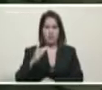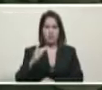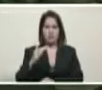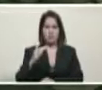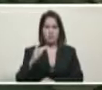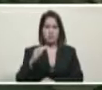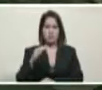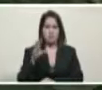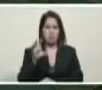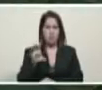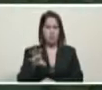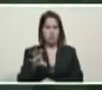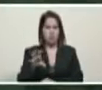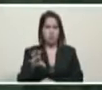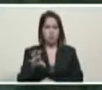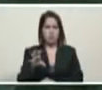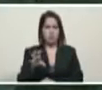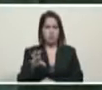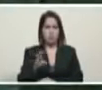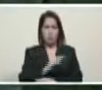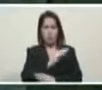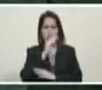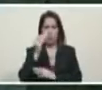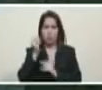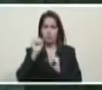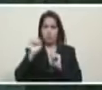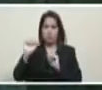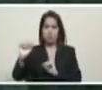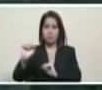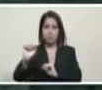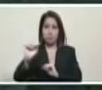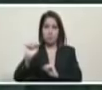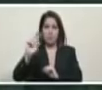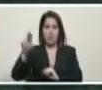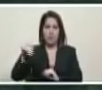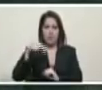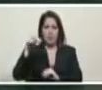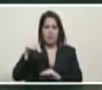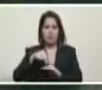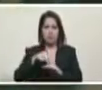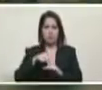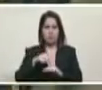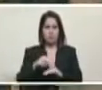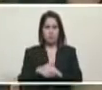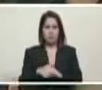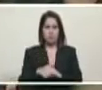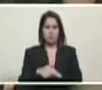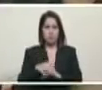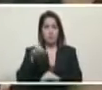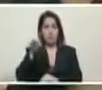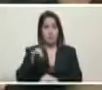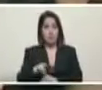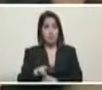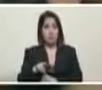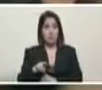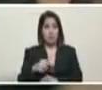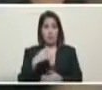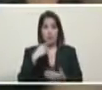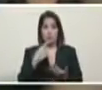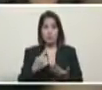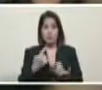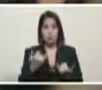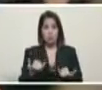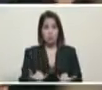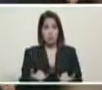estos patriotas por preservar la integridad de la nación. Reiteramos rápidamente lo que ha sido